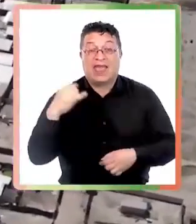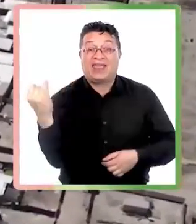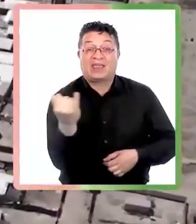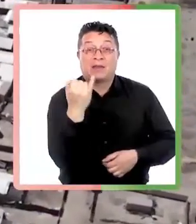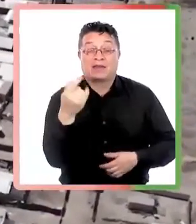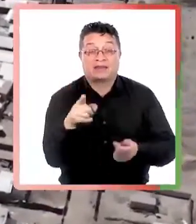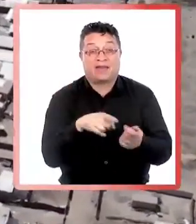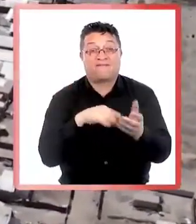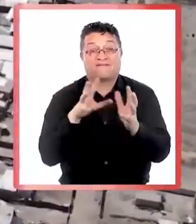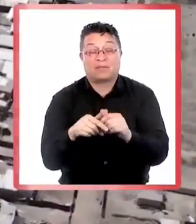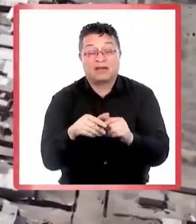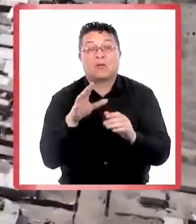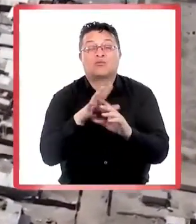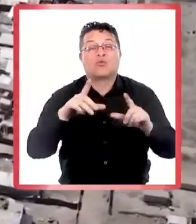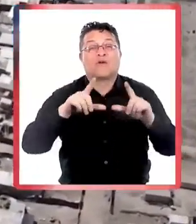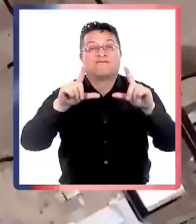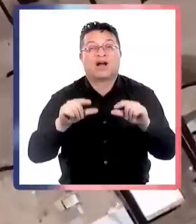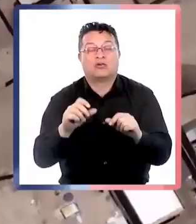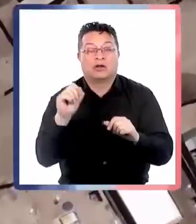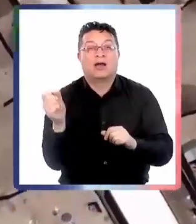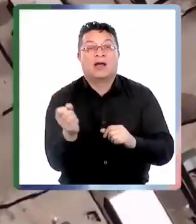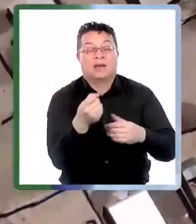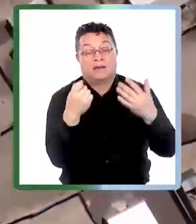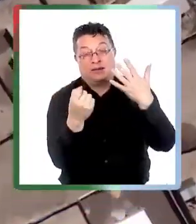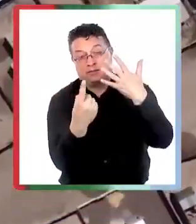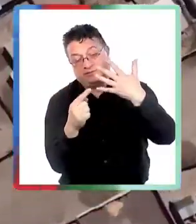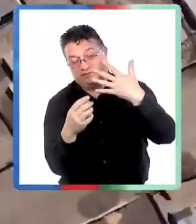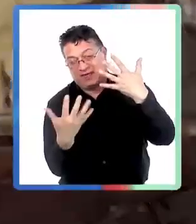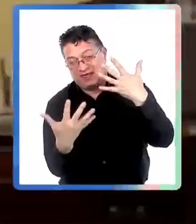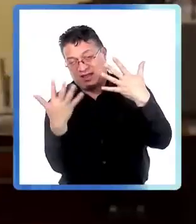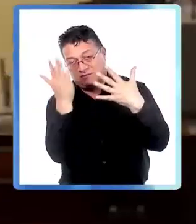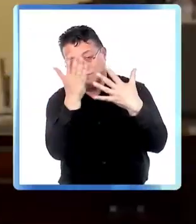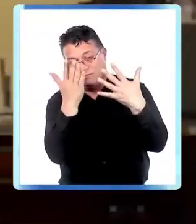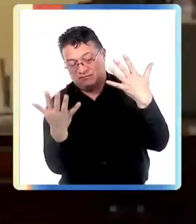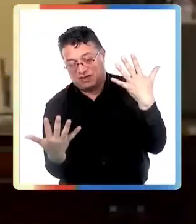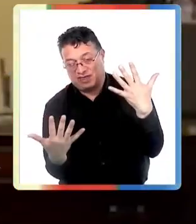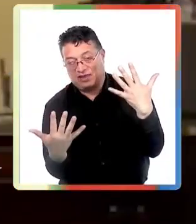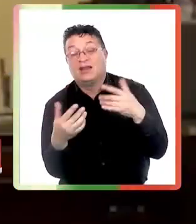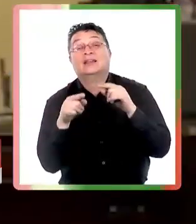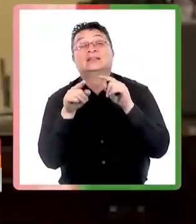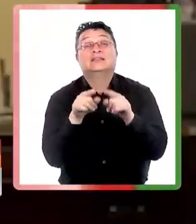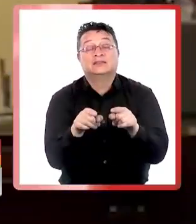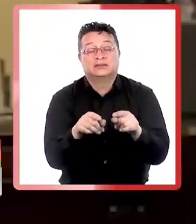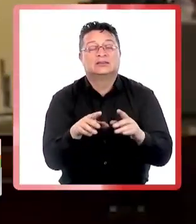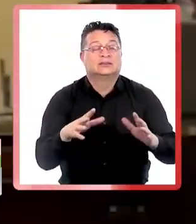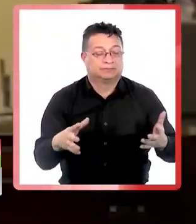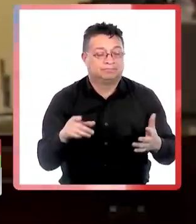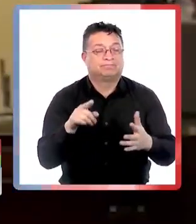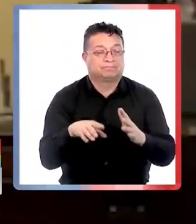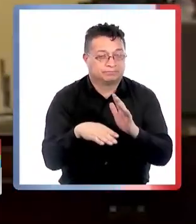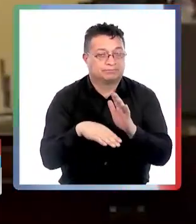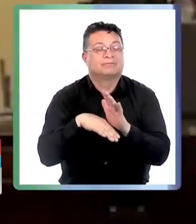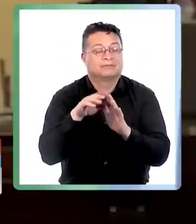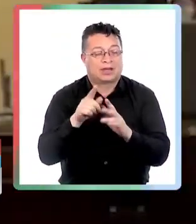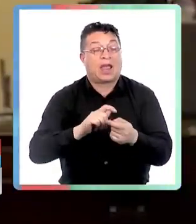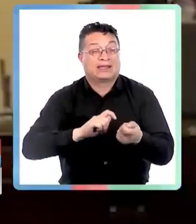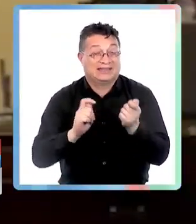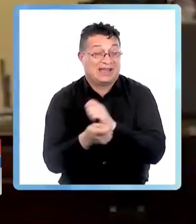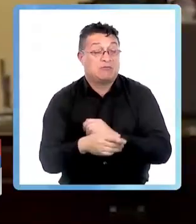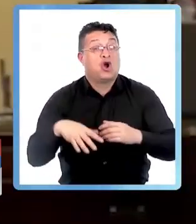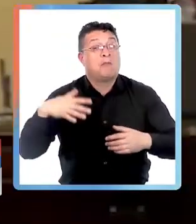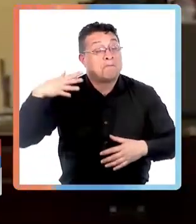ingresos autónomos de las familias eran muy bajos, sobre todo en el primer decil, muy bajos. Y